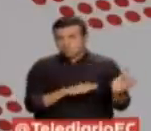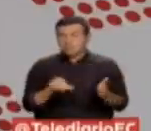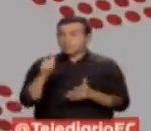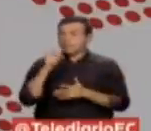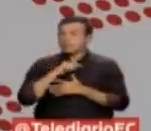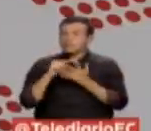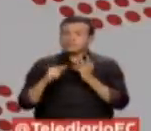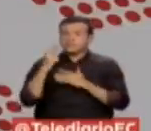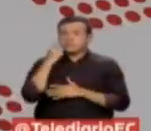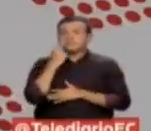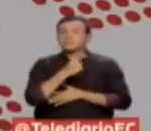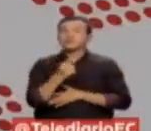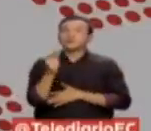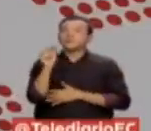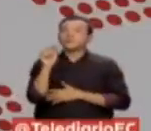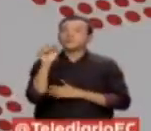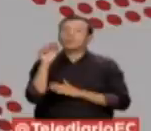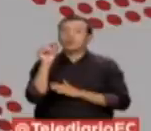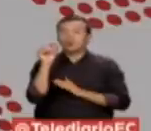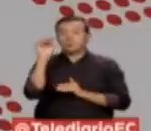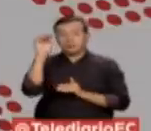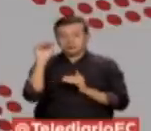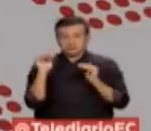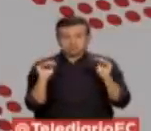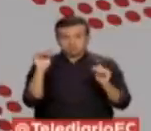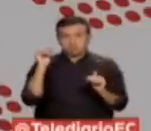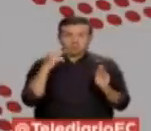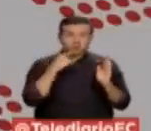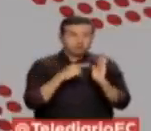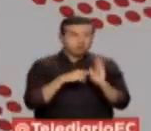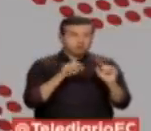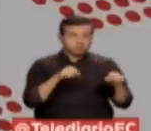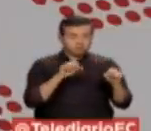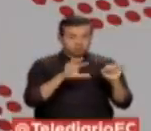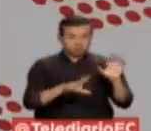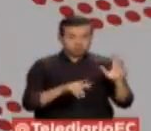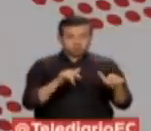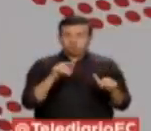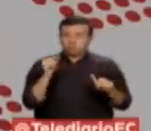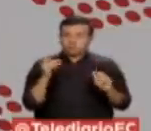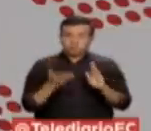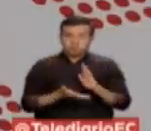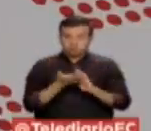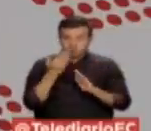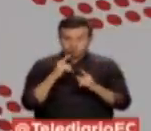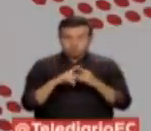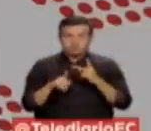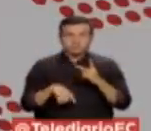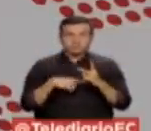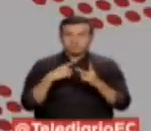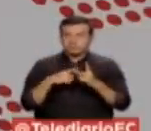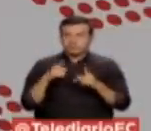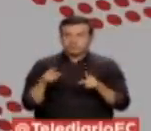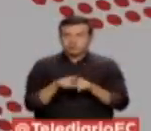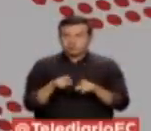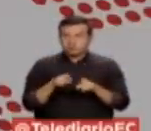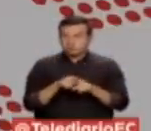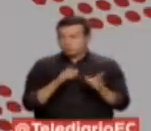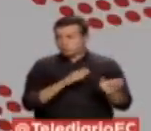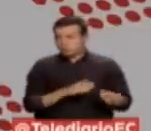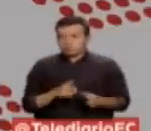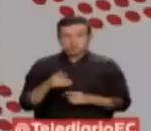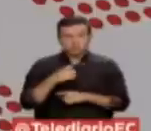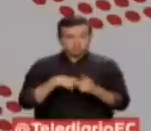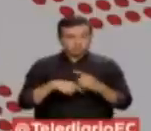casos tenemos un ligero aumento en el caso de robot de motos por ejemplo hay un ligero aumento también hemos aumentado de manera significativa la